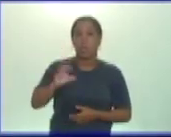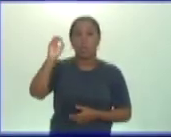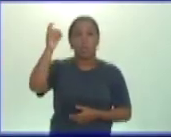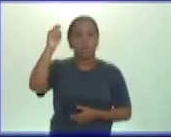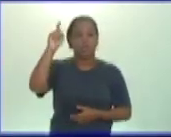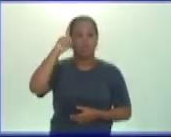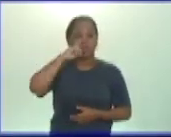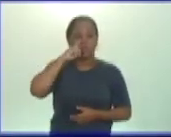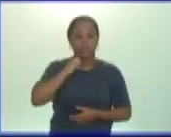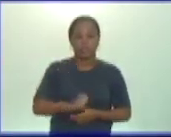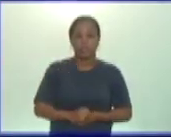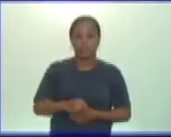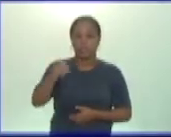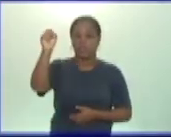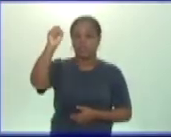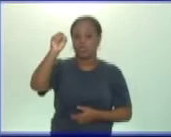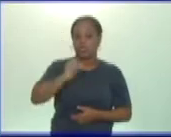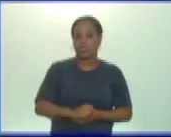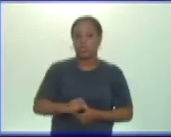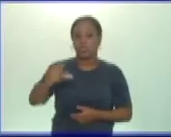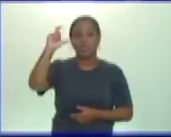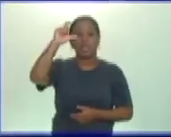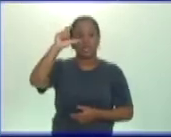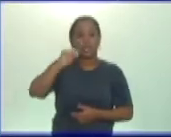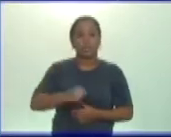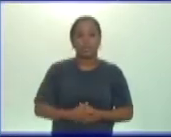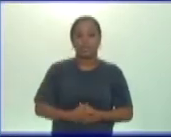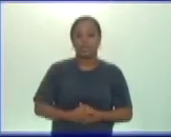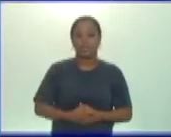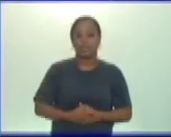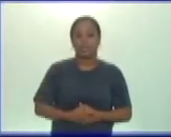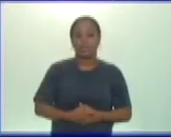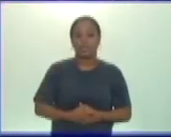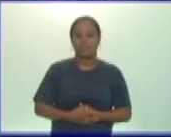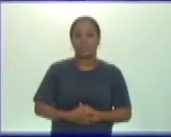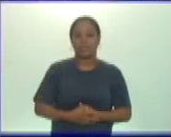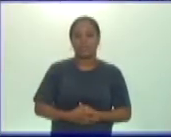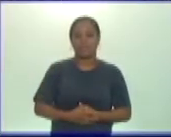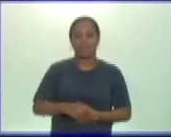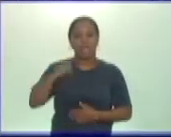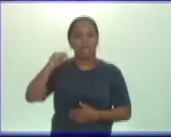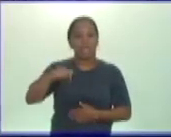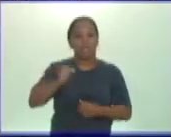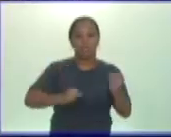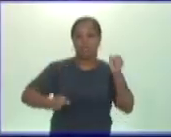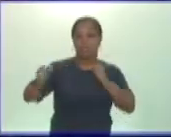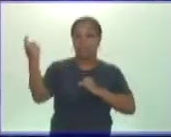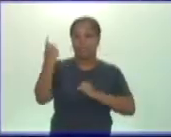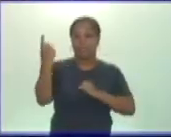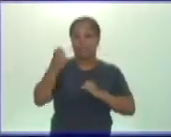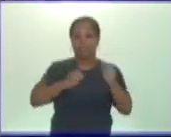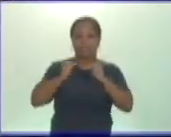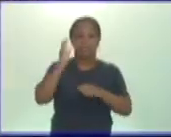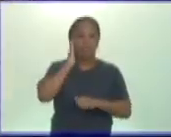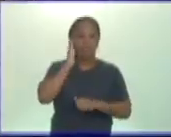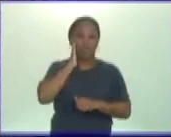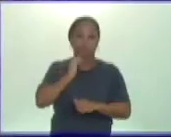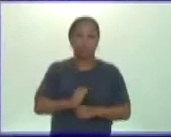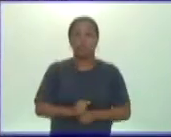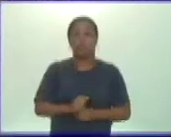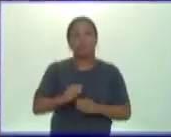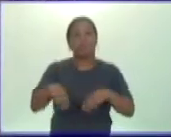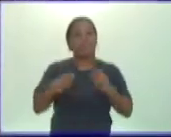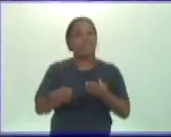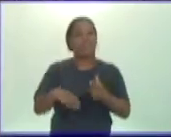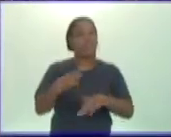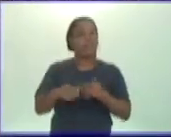nitrógeno, óxidos de azufre e hidrocarburos. Estos son los principales contaminantes que causan